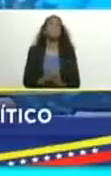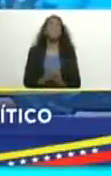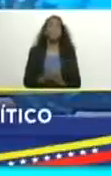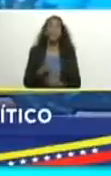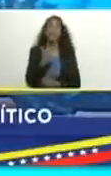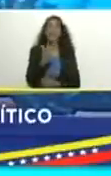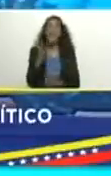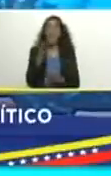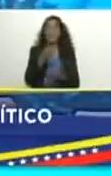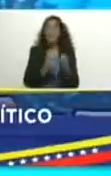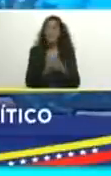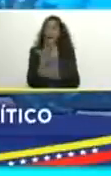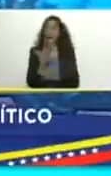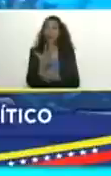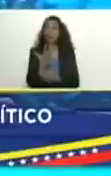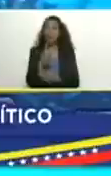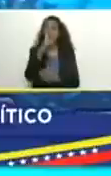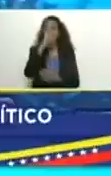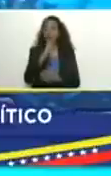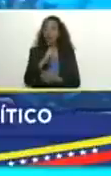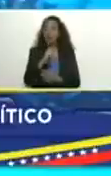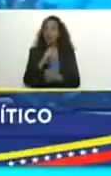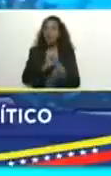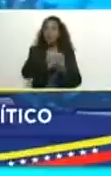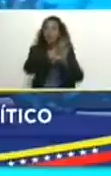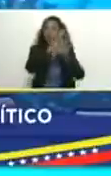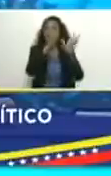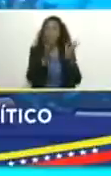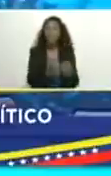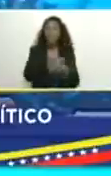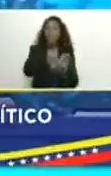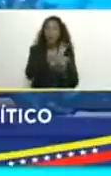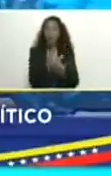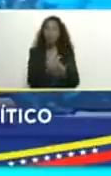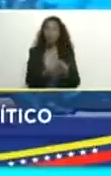3 de mayo del año 20, en plena cuarentena.